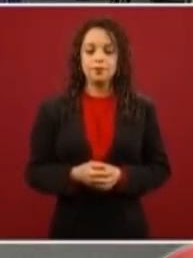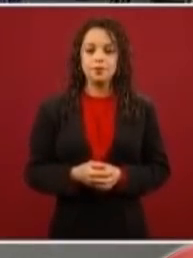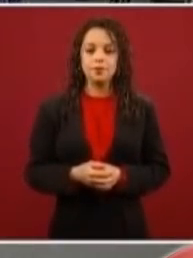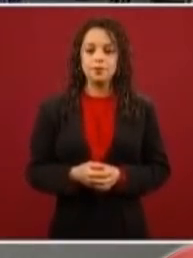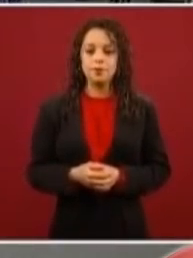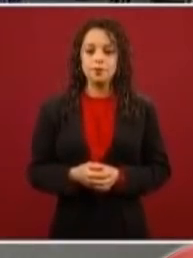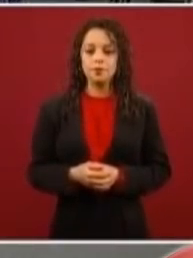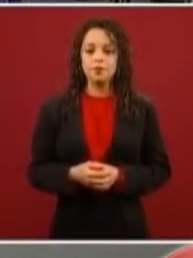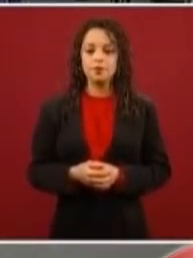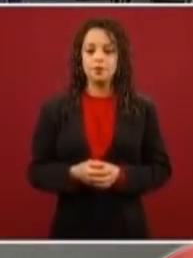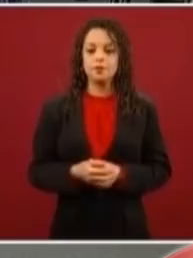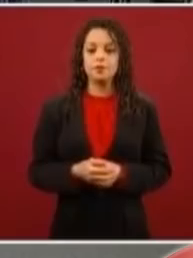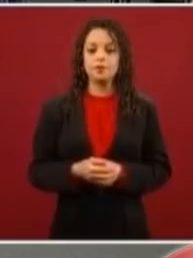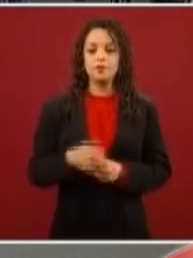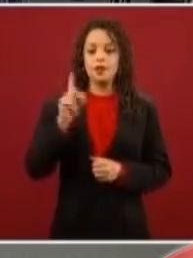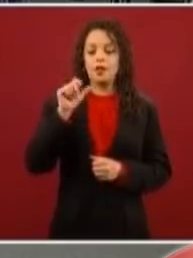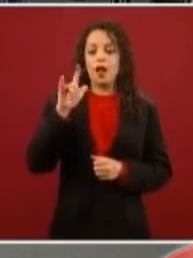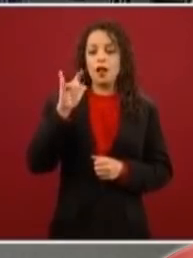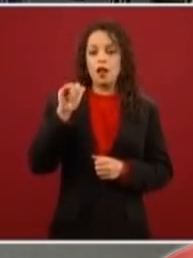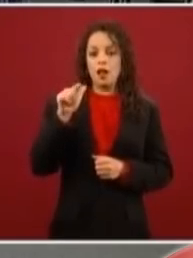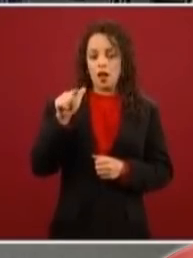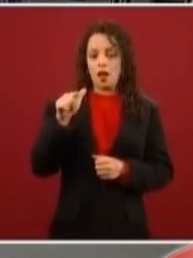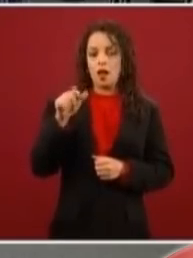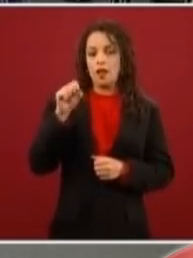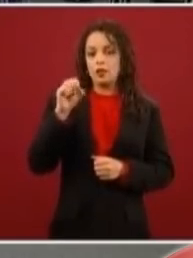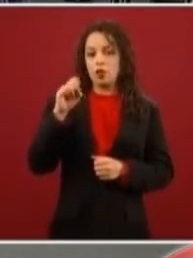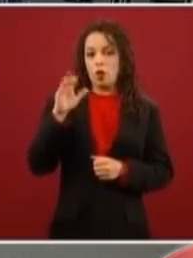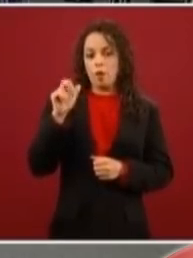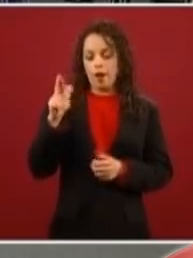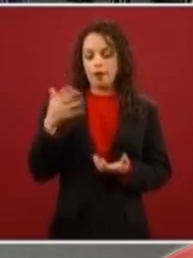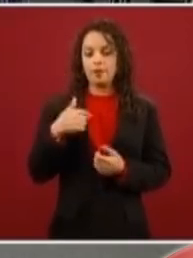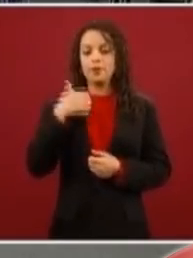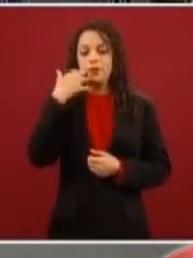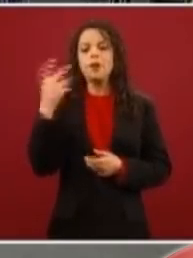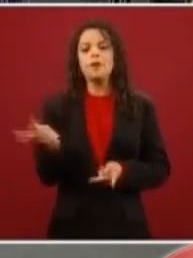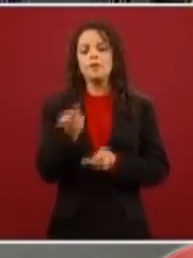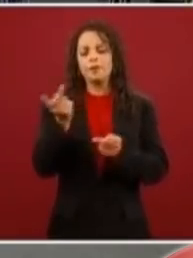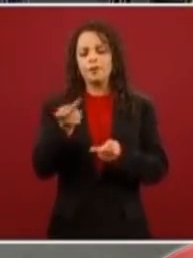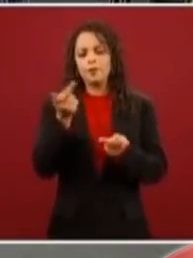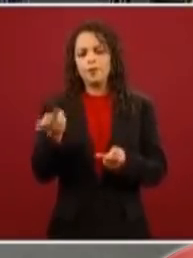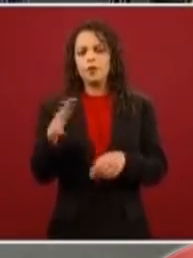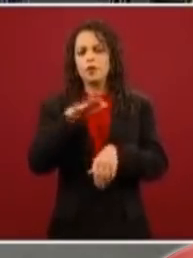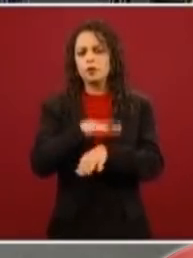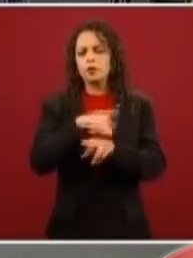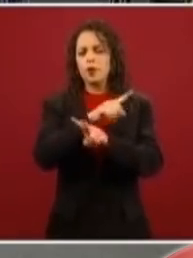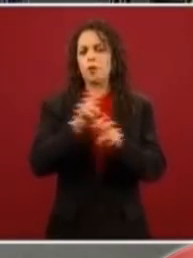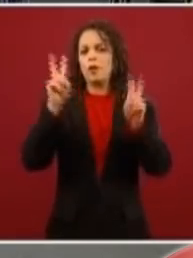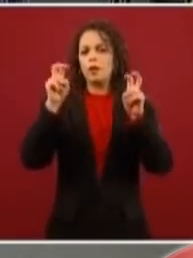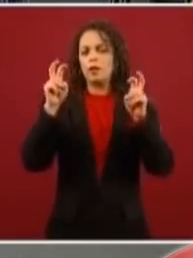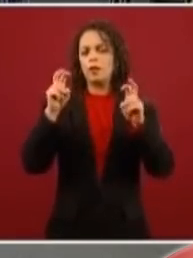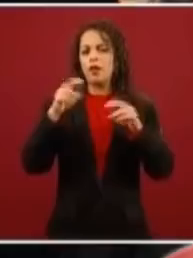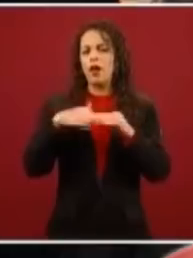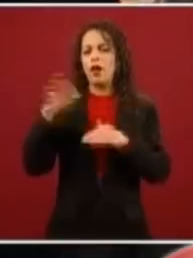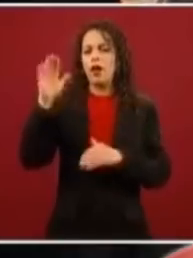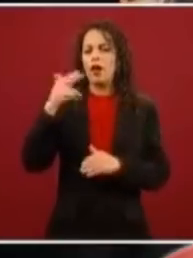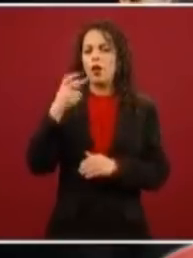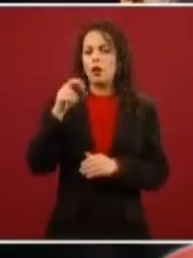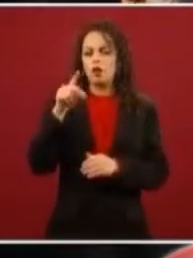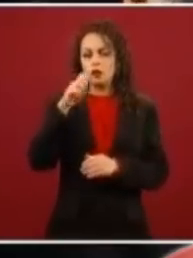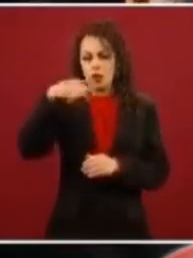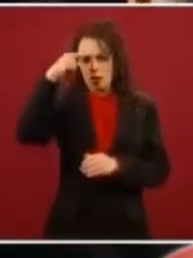¿Qué tal? Buen día. Dalila Escobar, corresponsal de Atiempo.tv. Preguntarle sobre el tema de Altos Hornos de México.